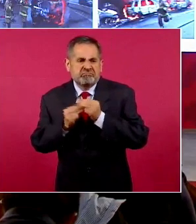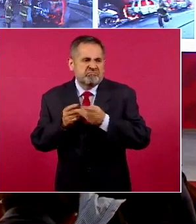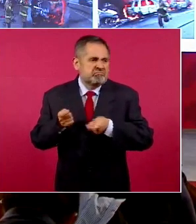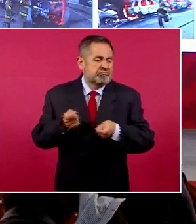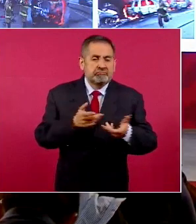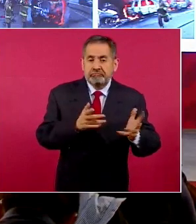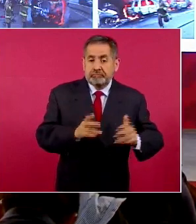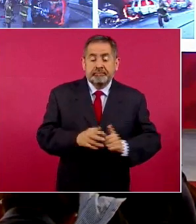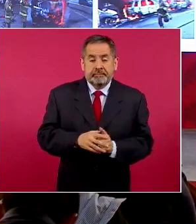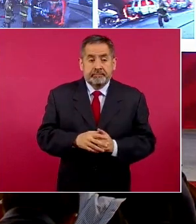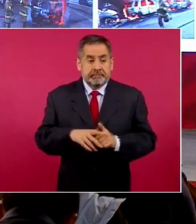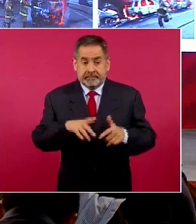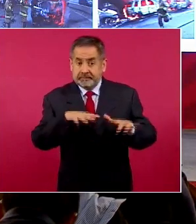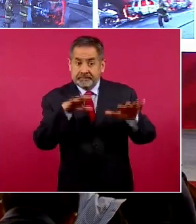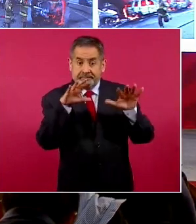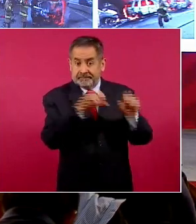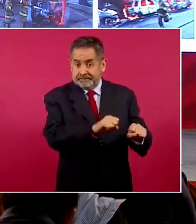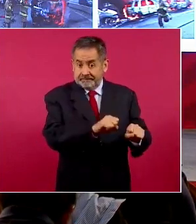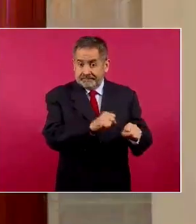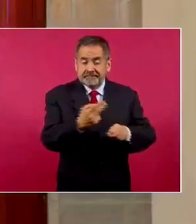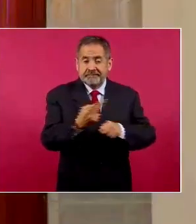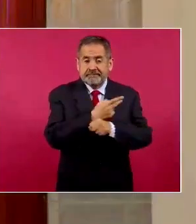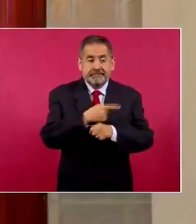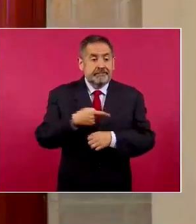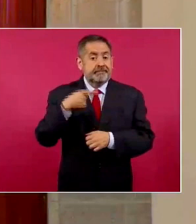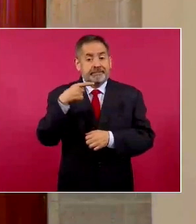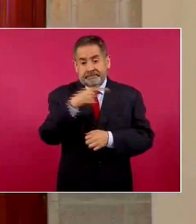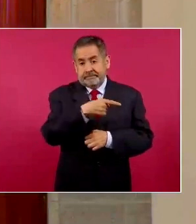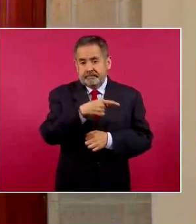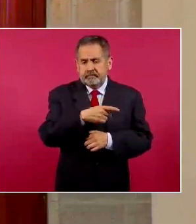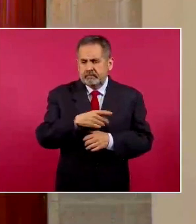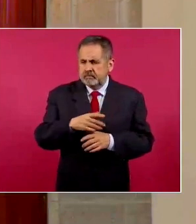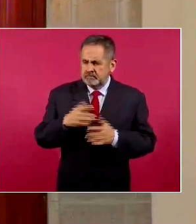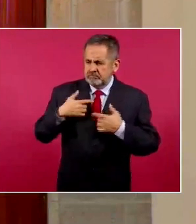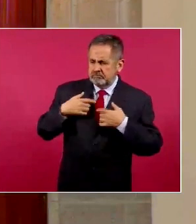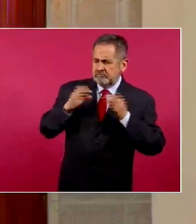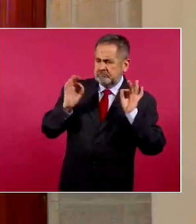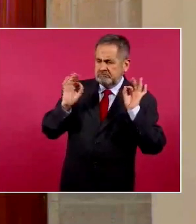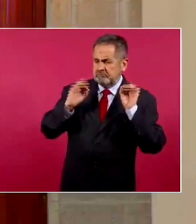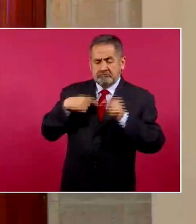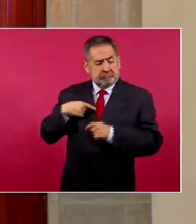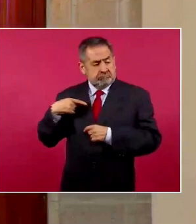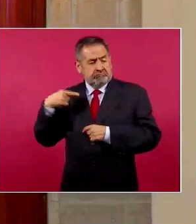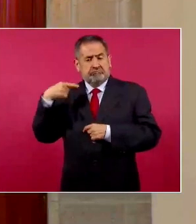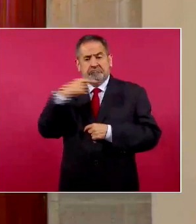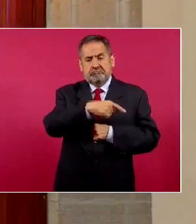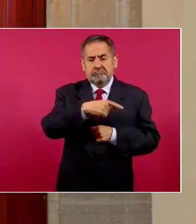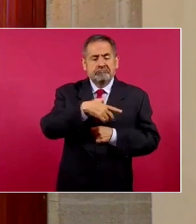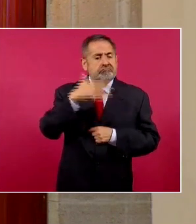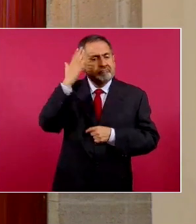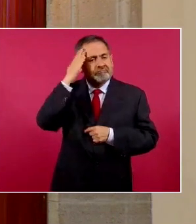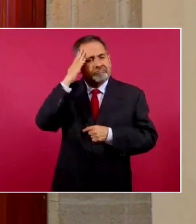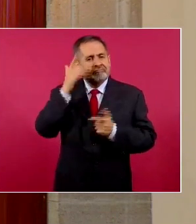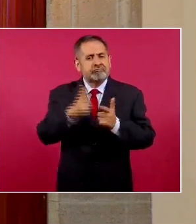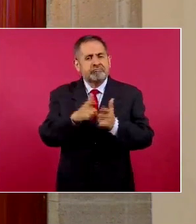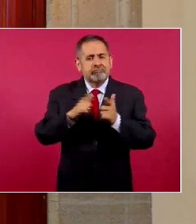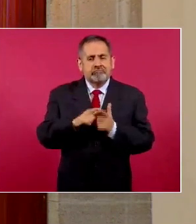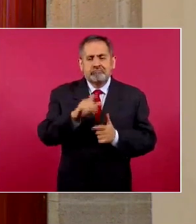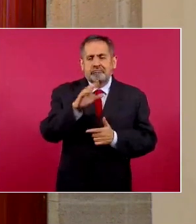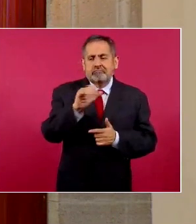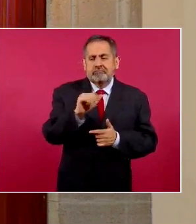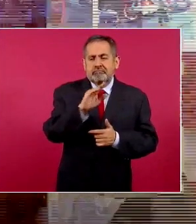su detención, este sujeto responsabilizó a los líderes de caballeros templarios de la colocación de